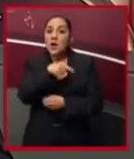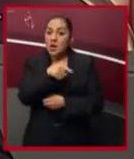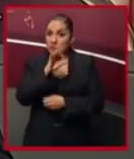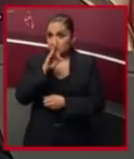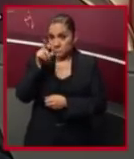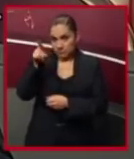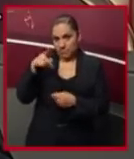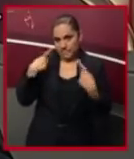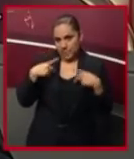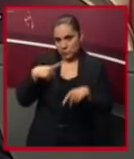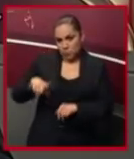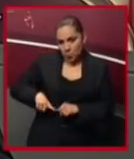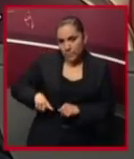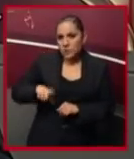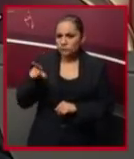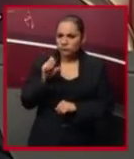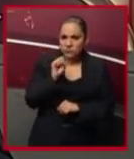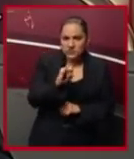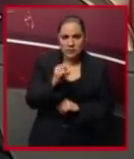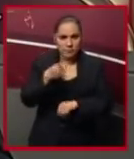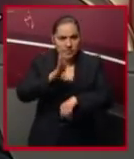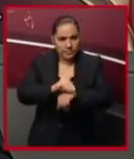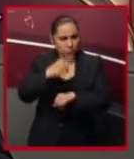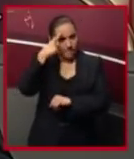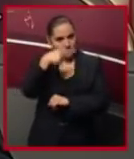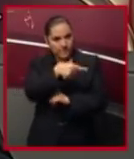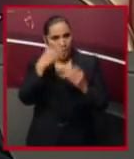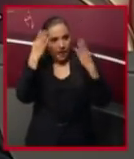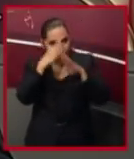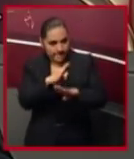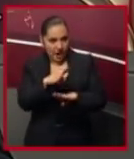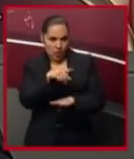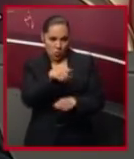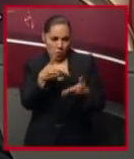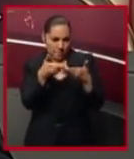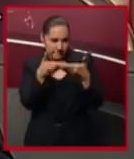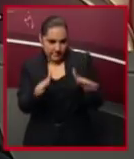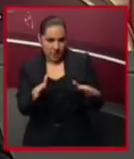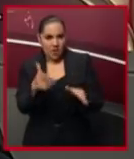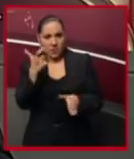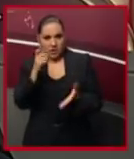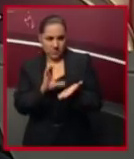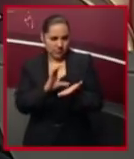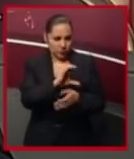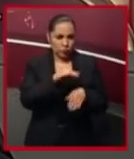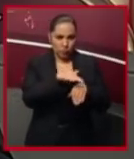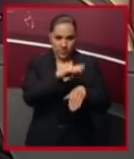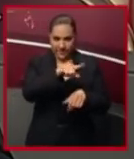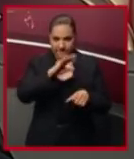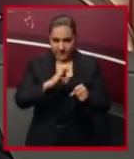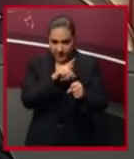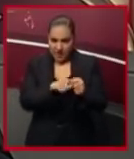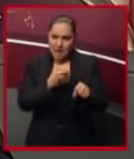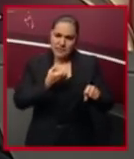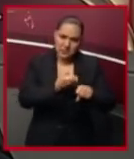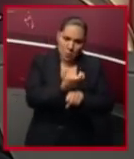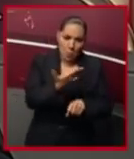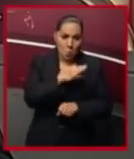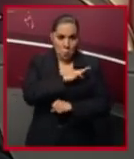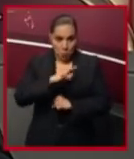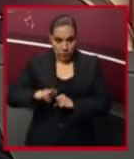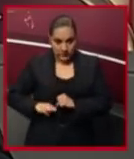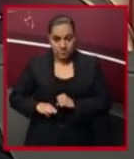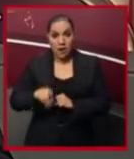autorice o realice el reintegro a las cuentas bancarias aperturadas para el depósito de recursos financieros de carácter federal, estatal